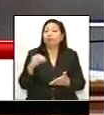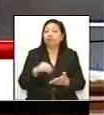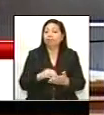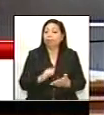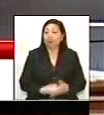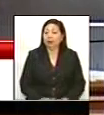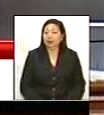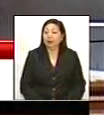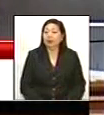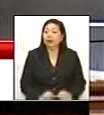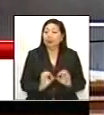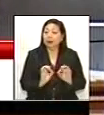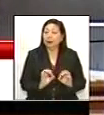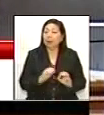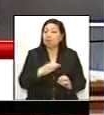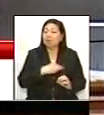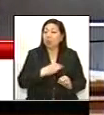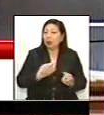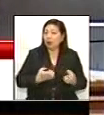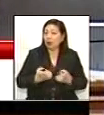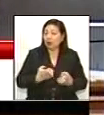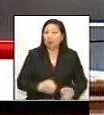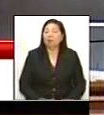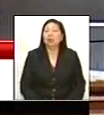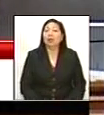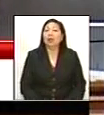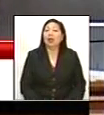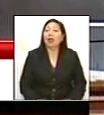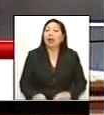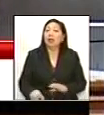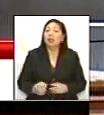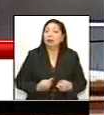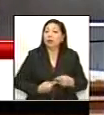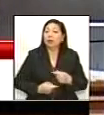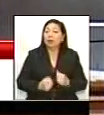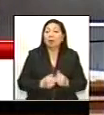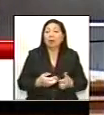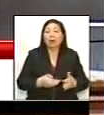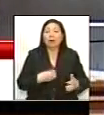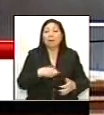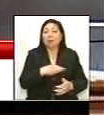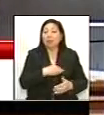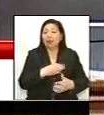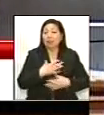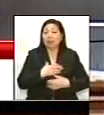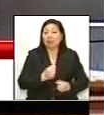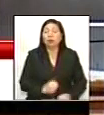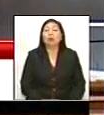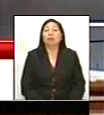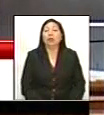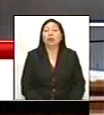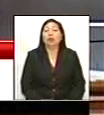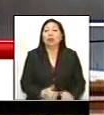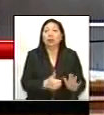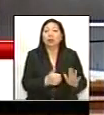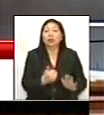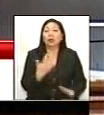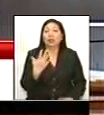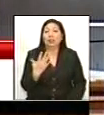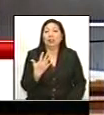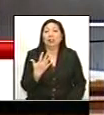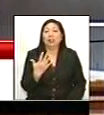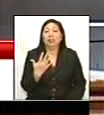complementaria. Autorícese al Ministerio de Economía y Finanzas a realizar la transferencia al pliego del Ministerio de Salud por la suma de